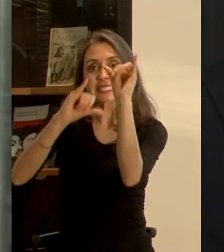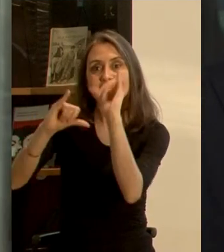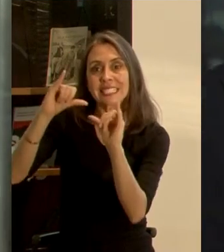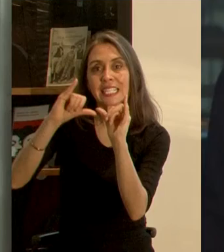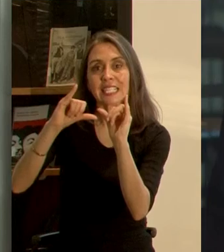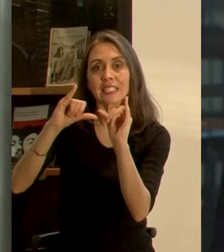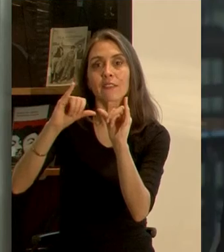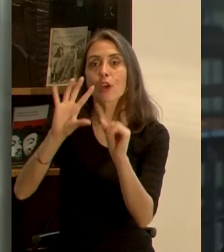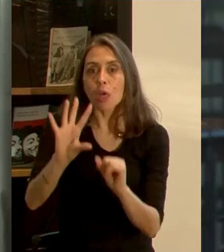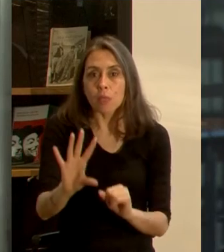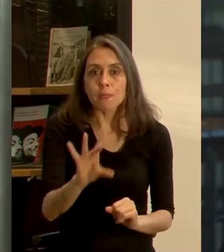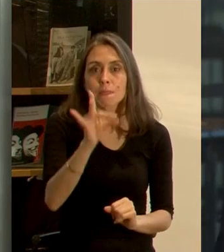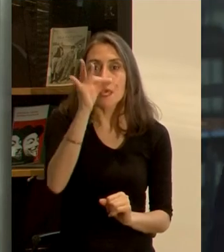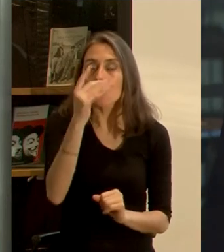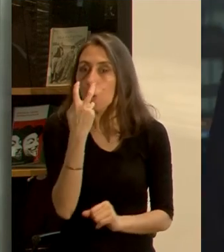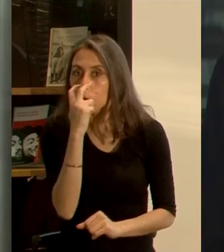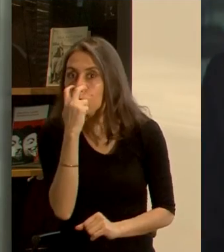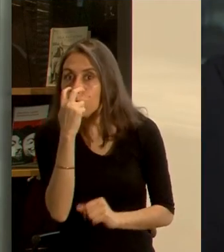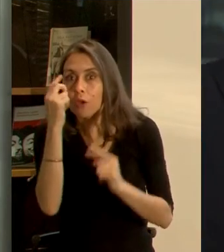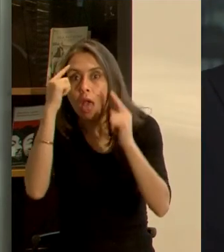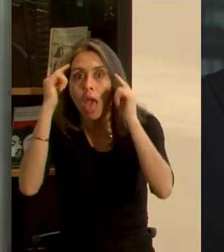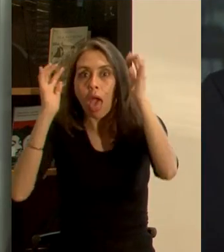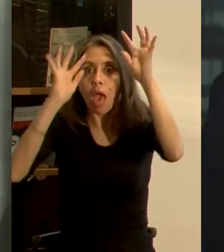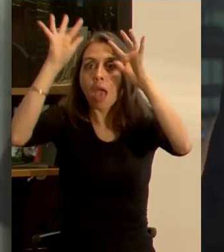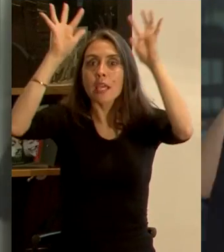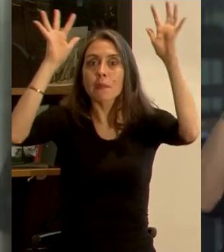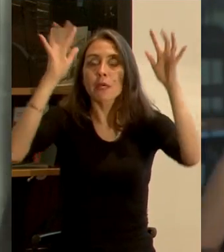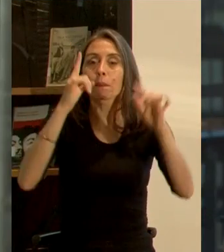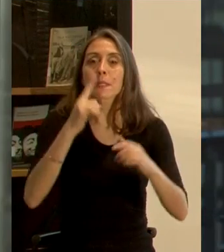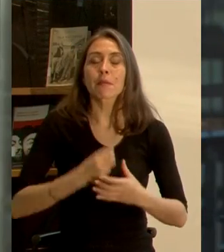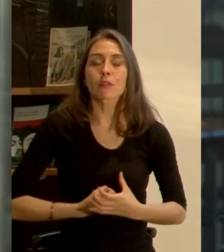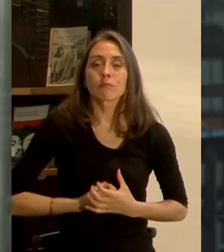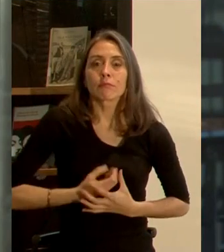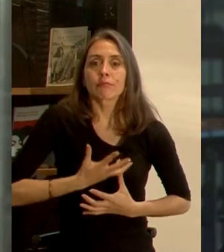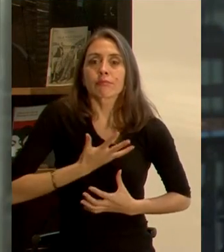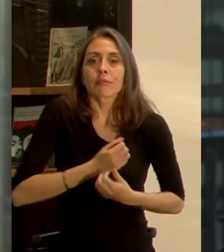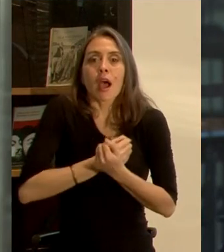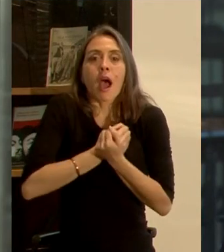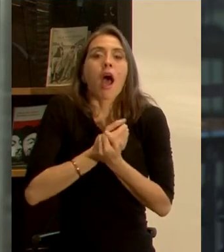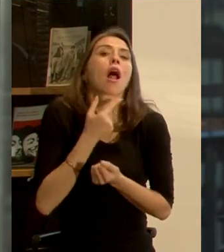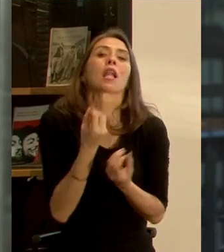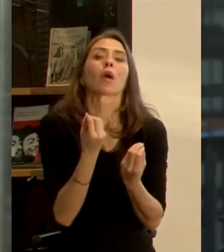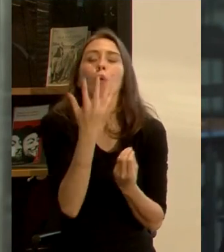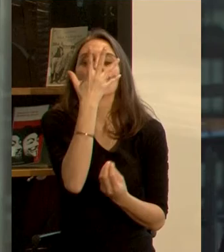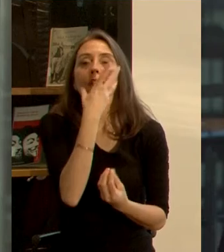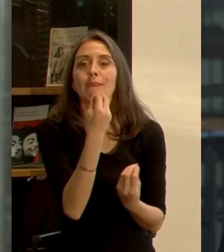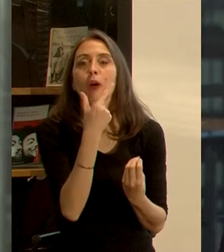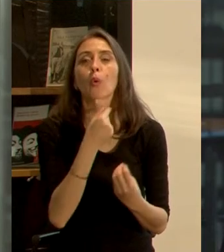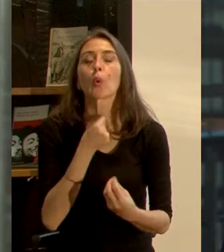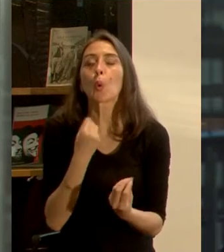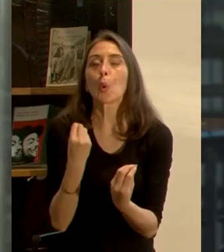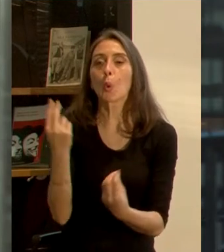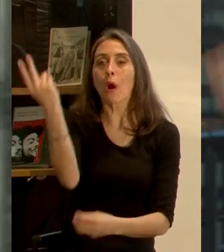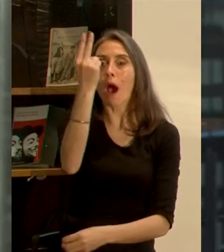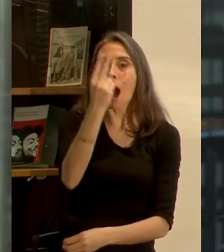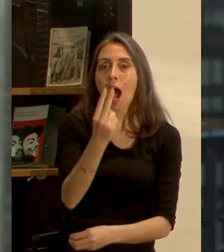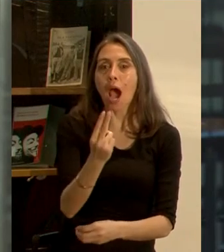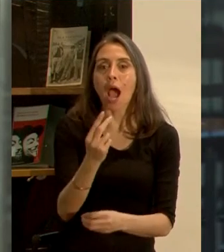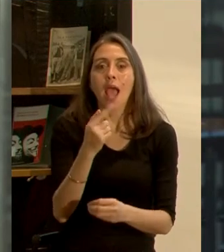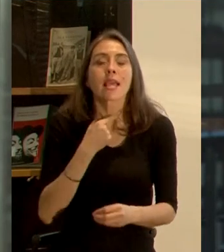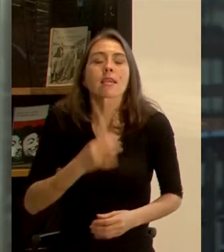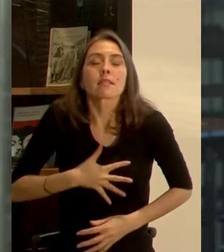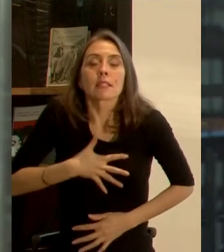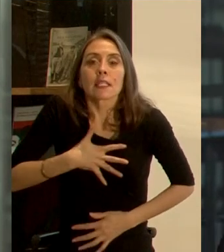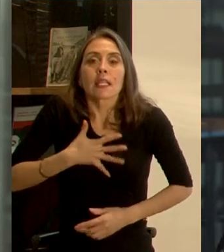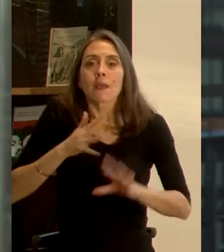querer descubrir, querer tener curiosidad e imaginación, hay que tener pasión por la belleza, por el arte, por las ganas de descubrir,